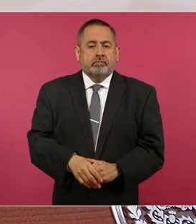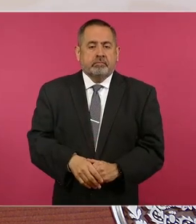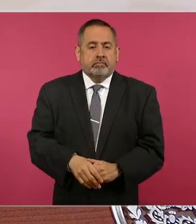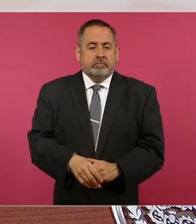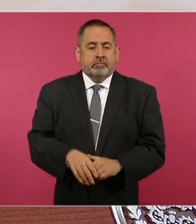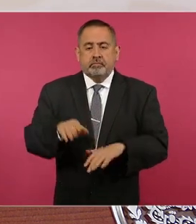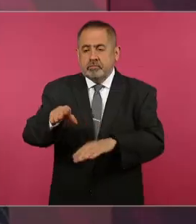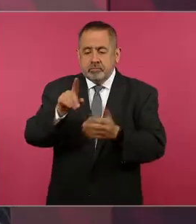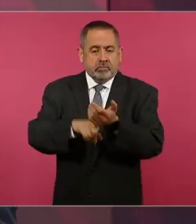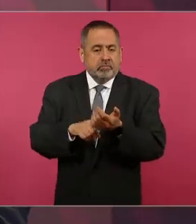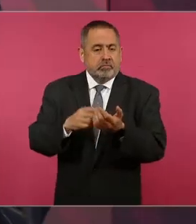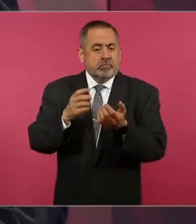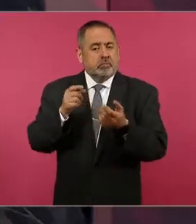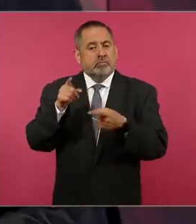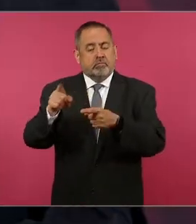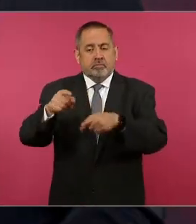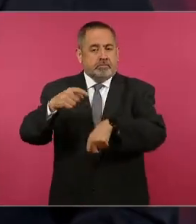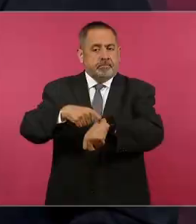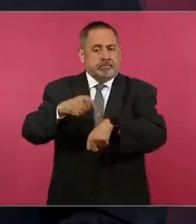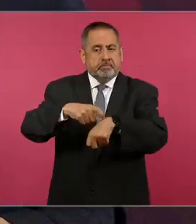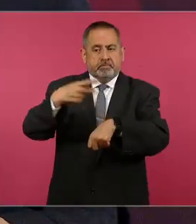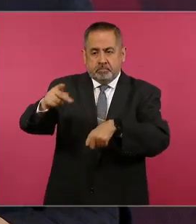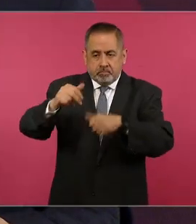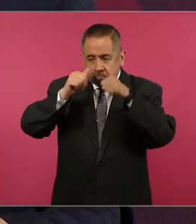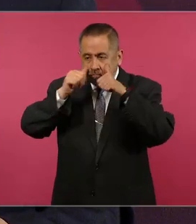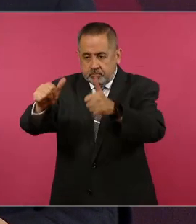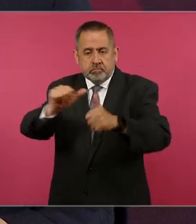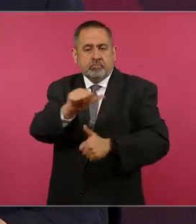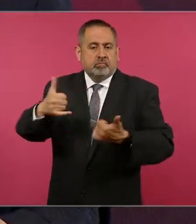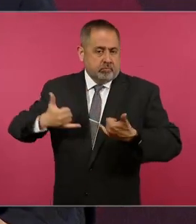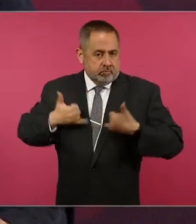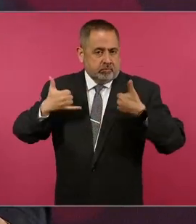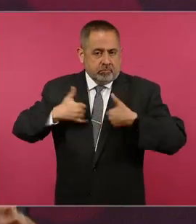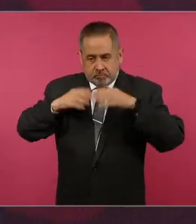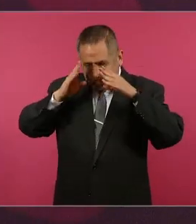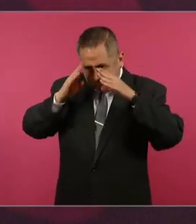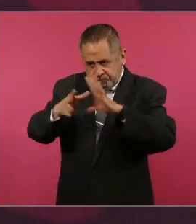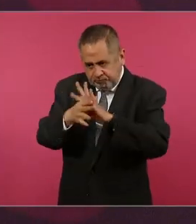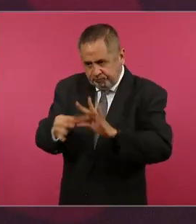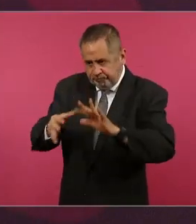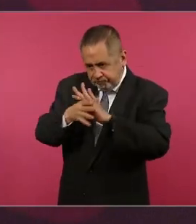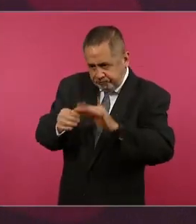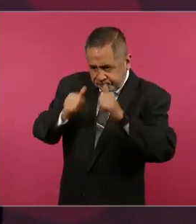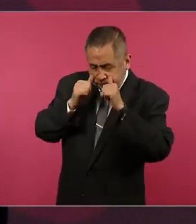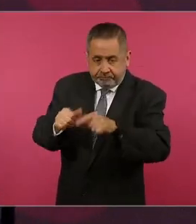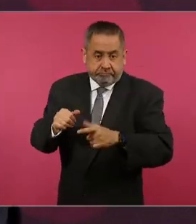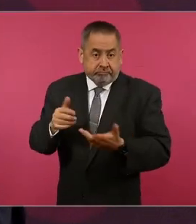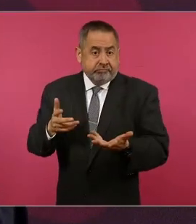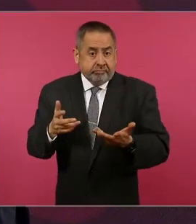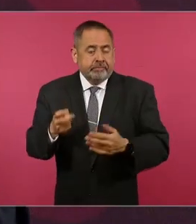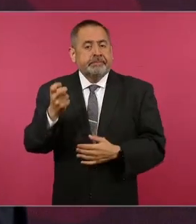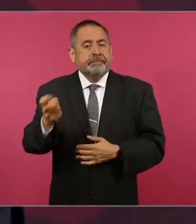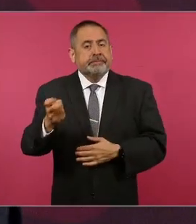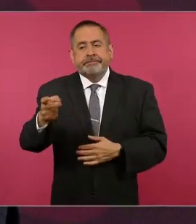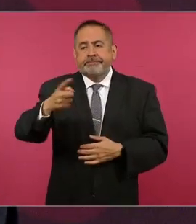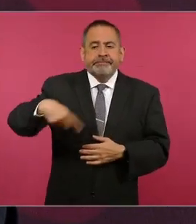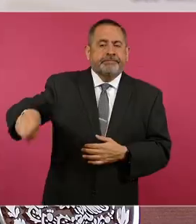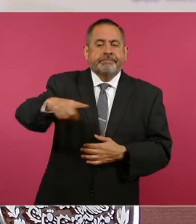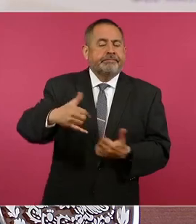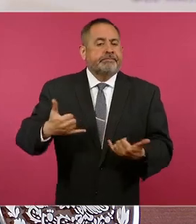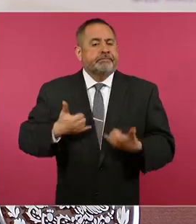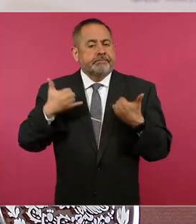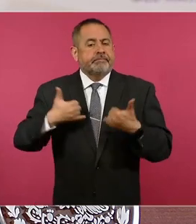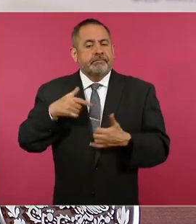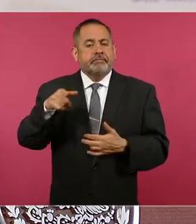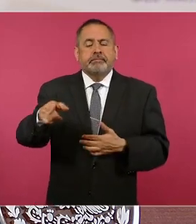dedicar mucho tiempo a los jóvenes porque ellos son como una